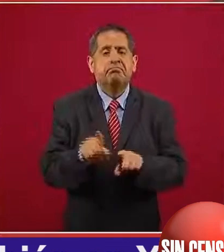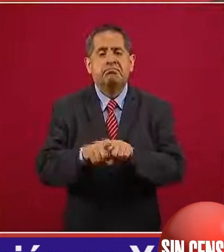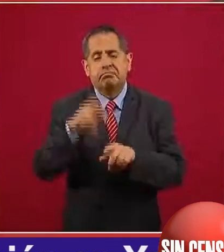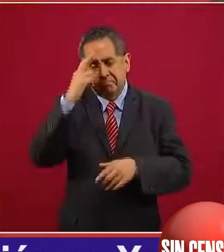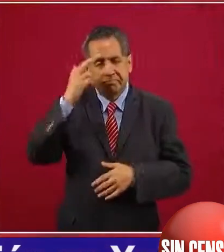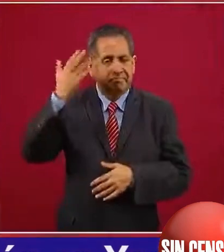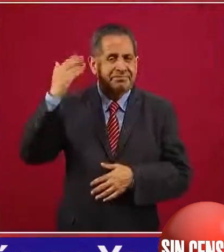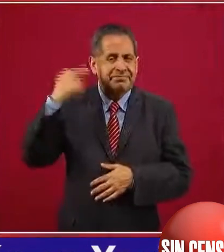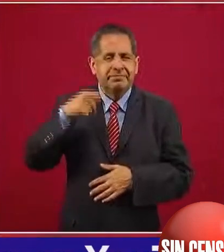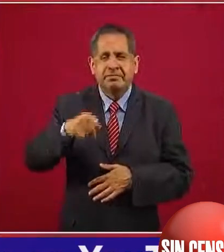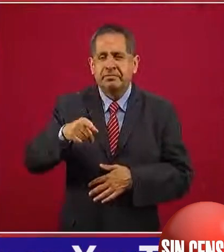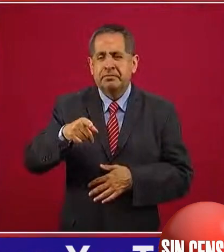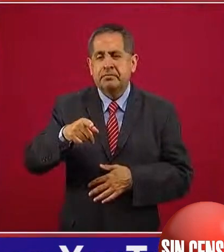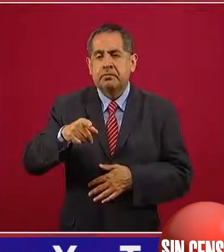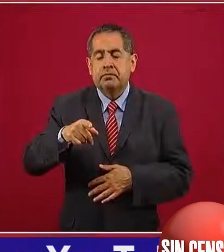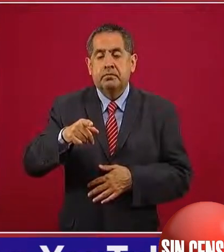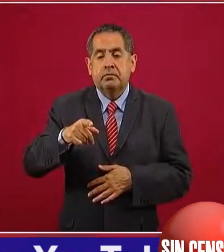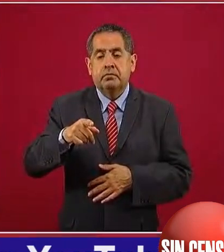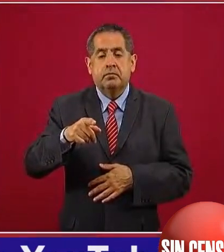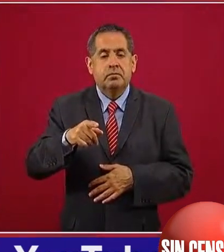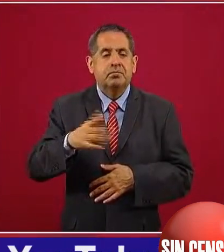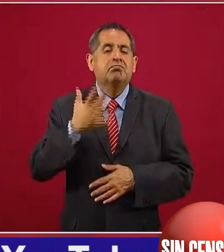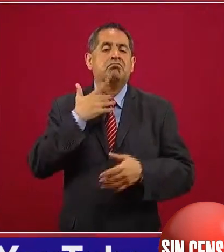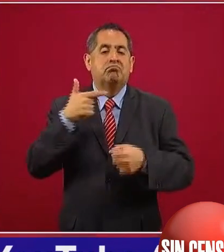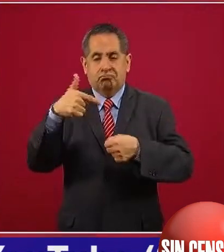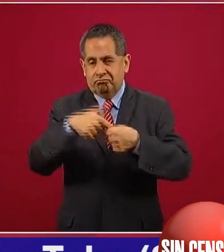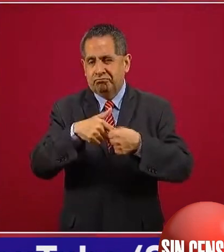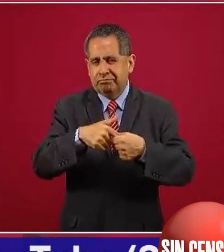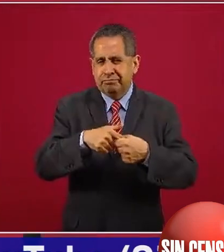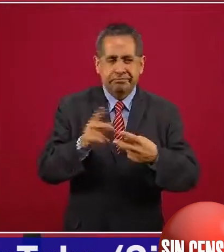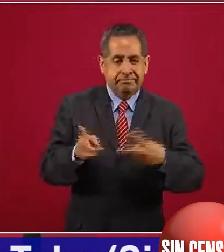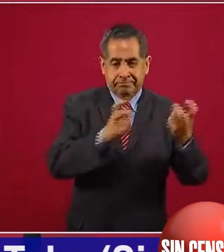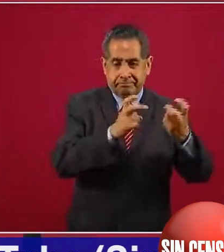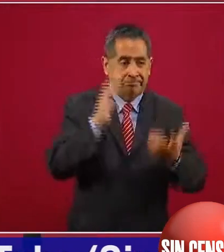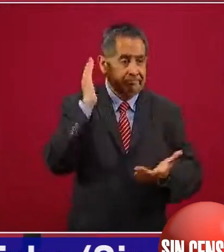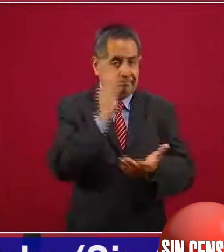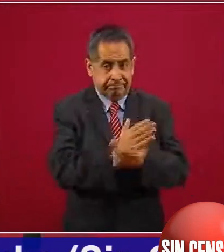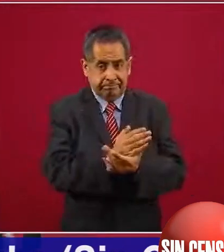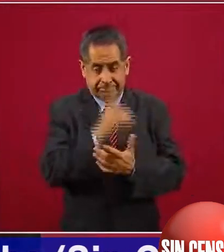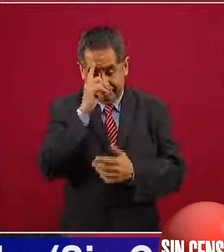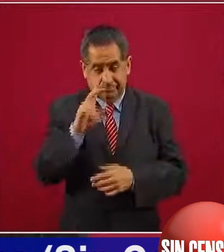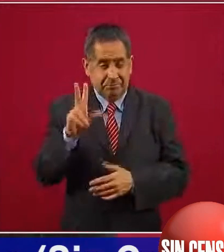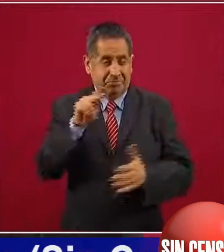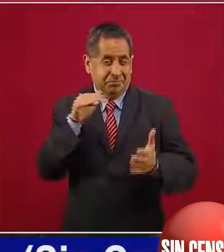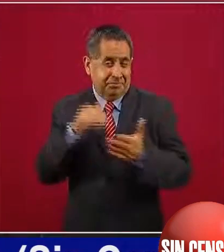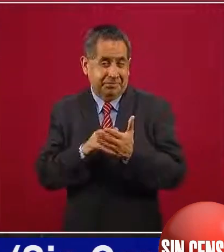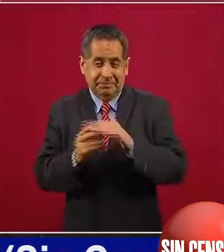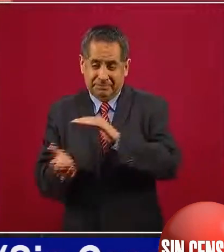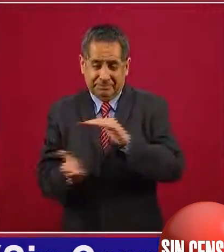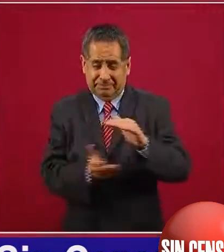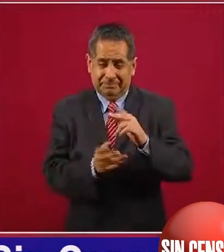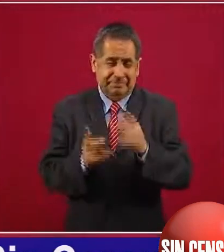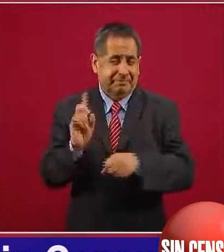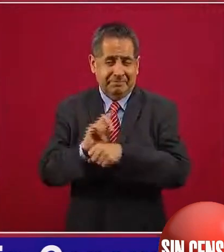cuando enfrentamos el Huachicol, que se robaban 80,000 barriles